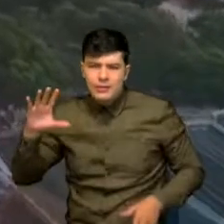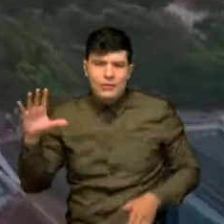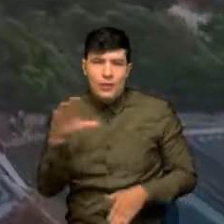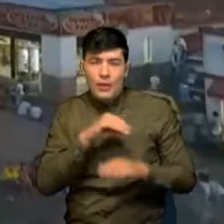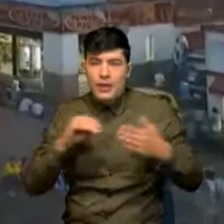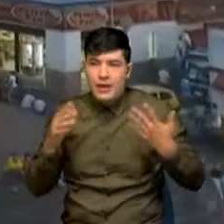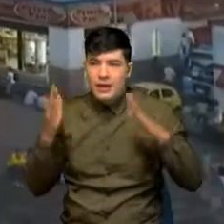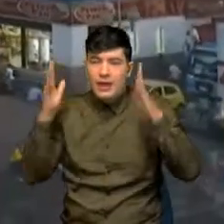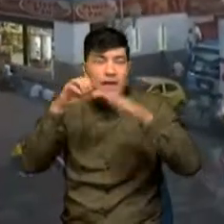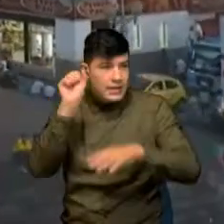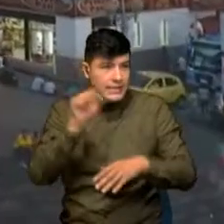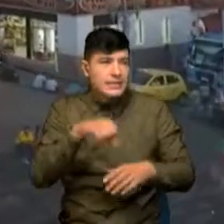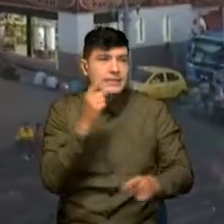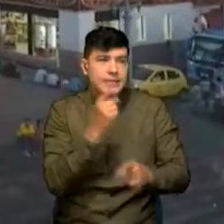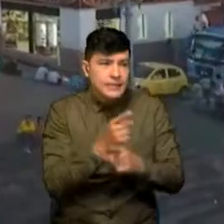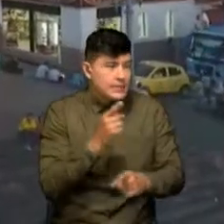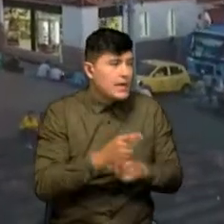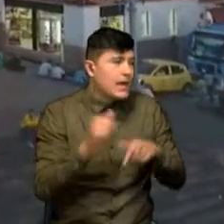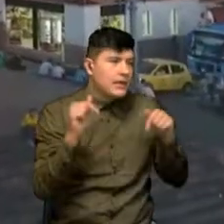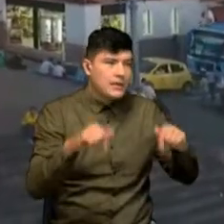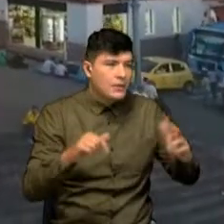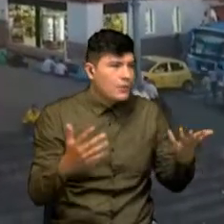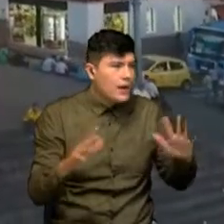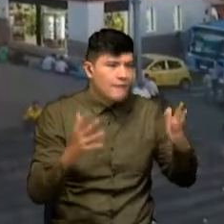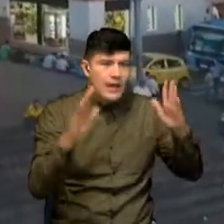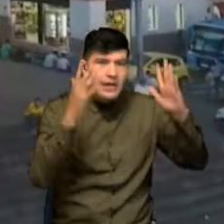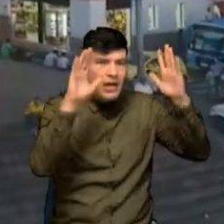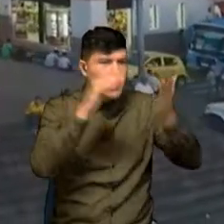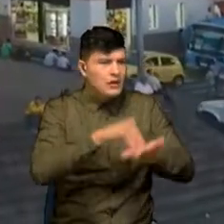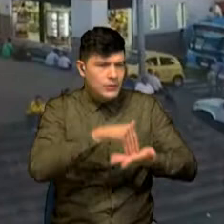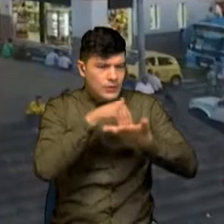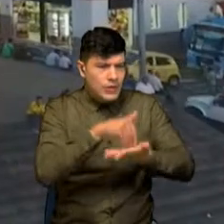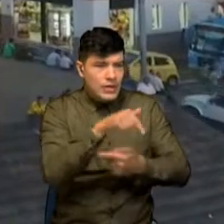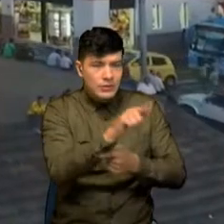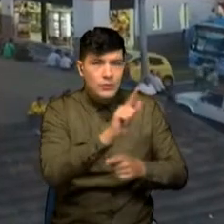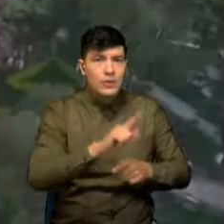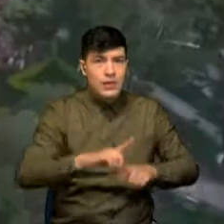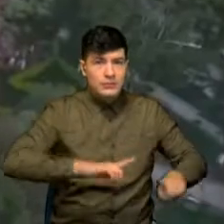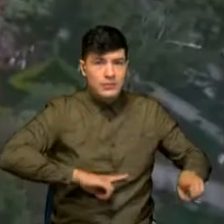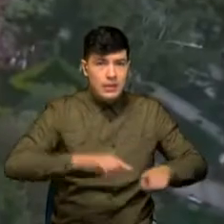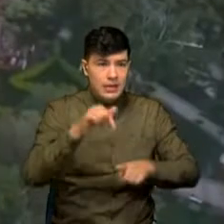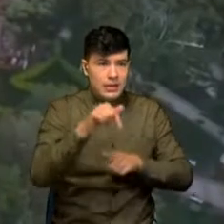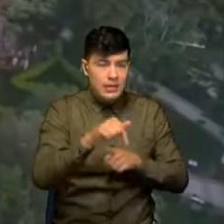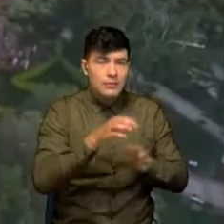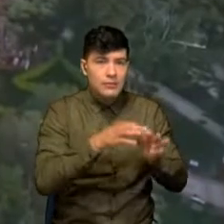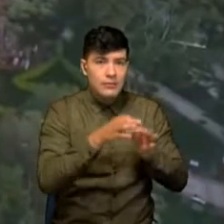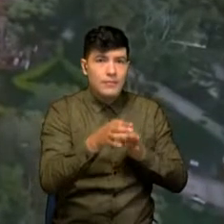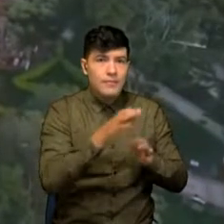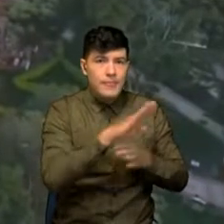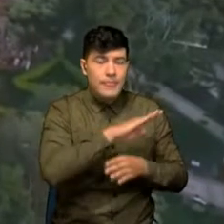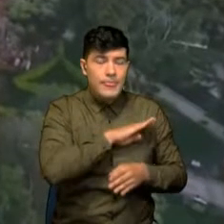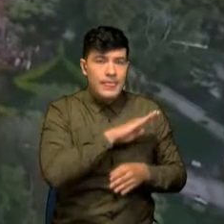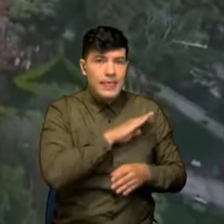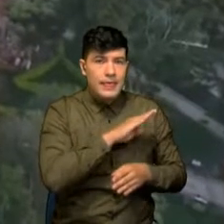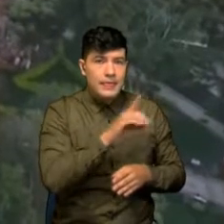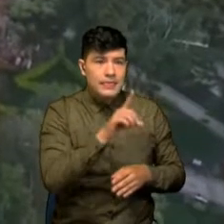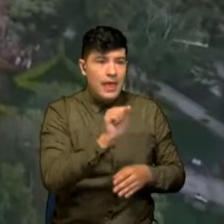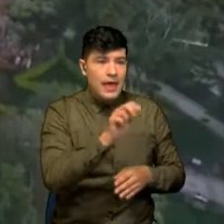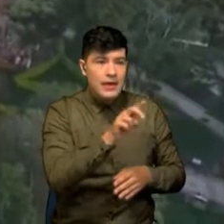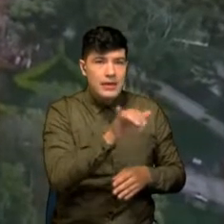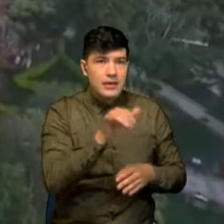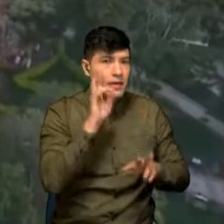celebración. Así es, una feria que coge fuerza en la administración del ingeniero Daniel Alexander Ramírez, que se posiciona a nivel